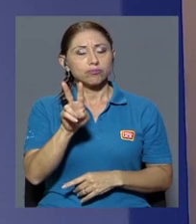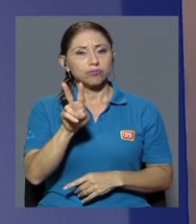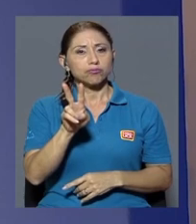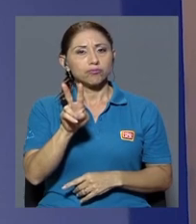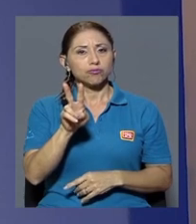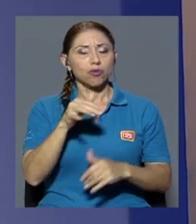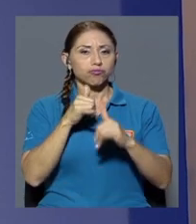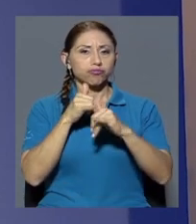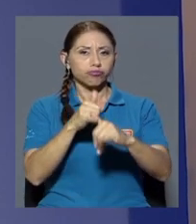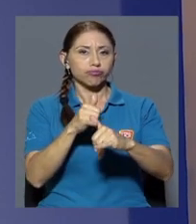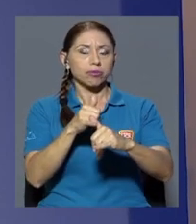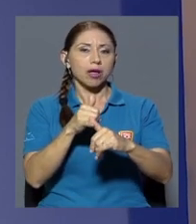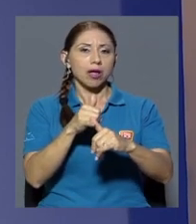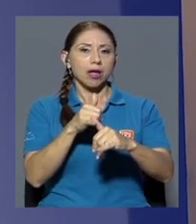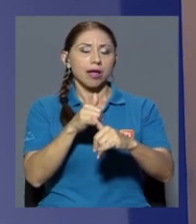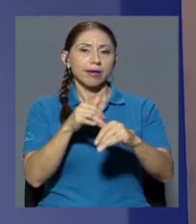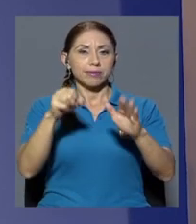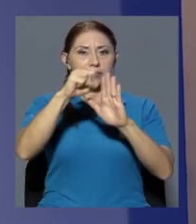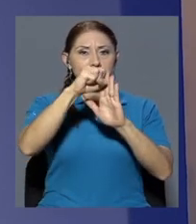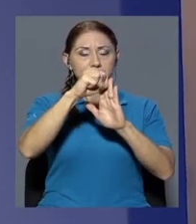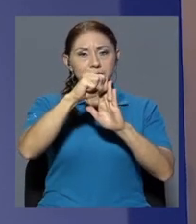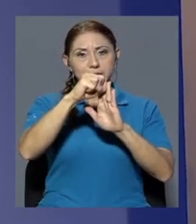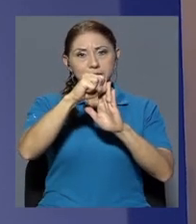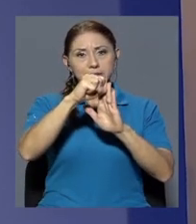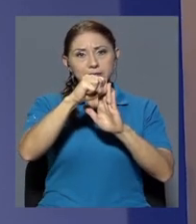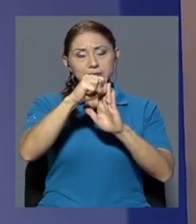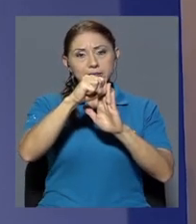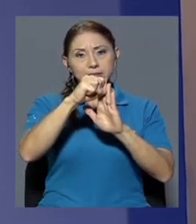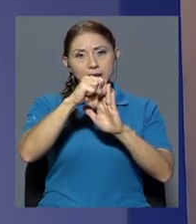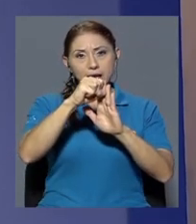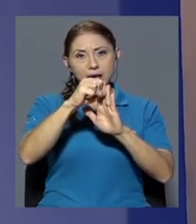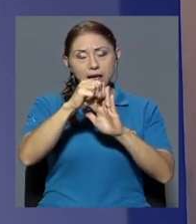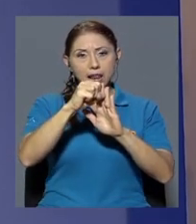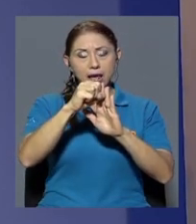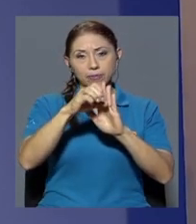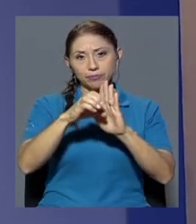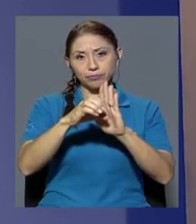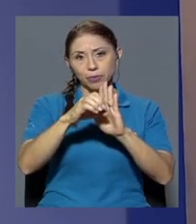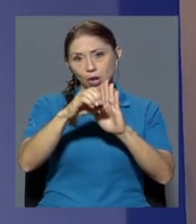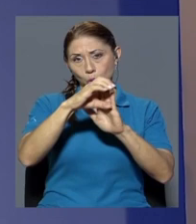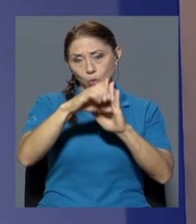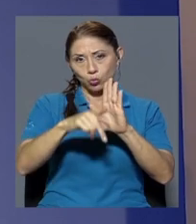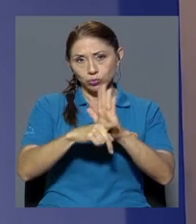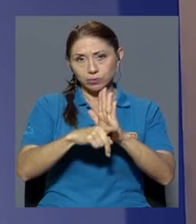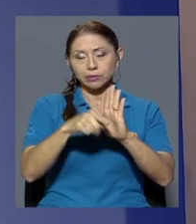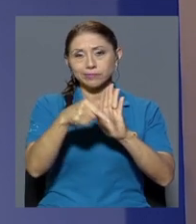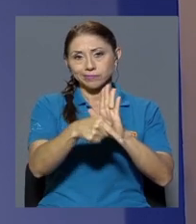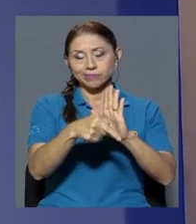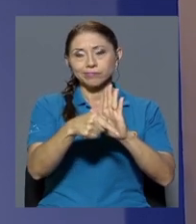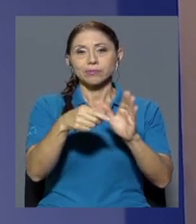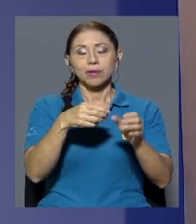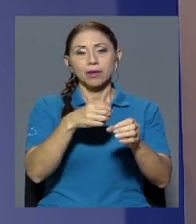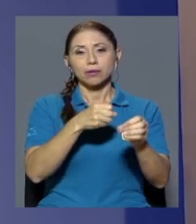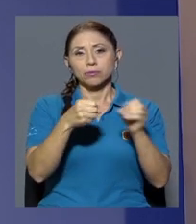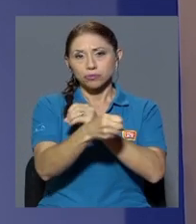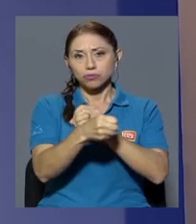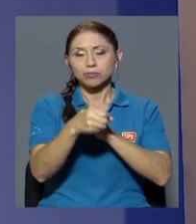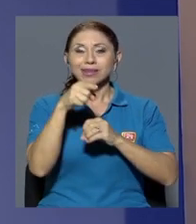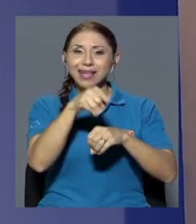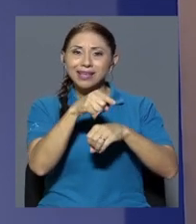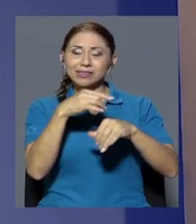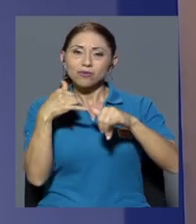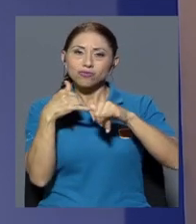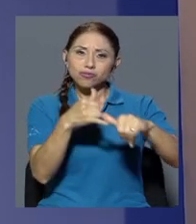y recursos presentados antes a la constitucional que básicamente hacen un llamamiento sobre un